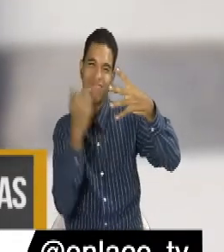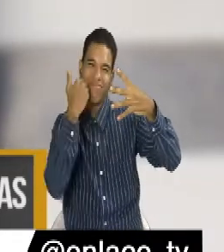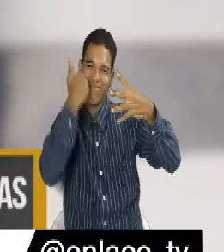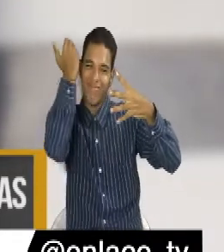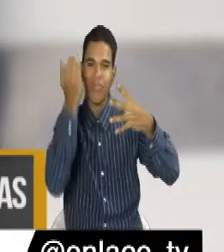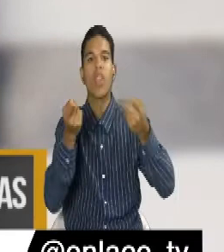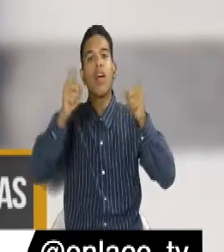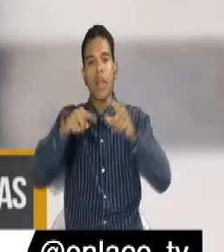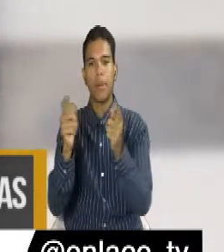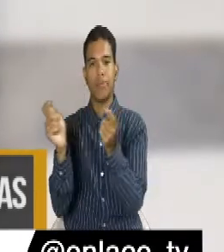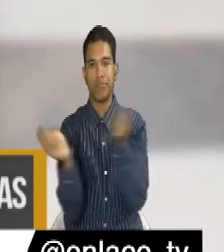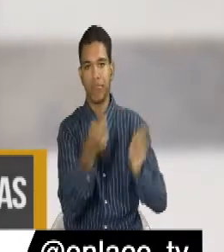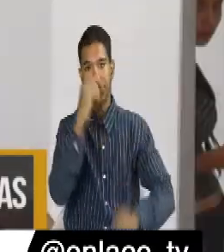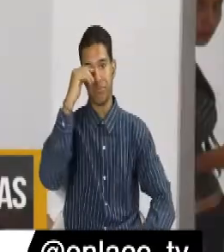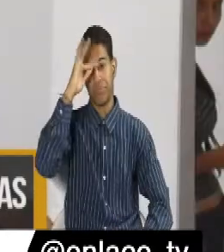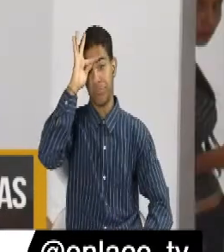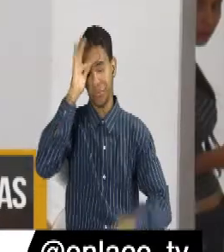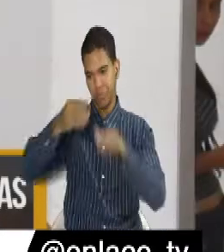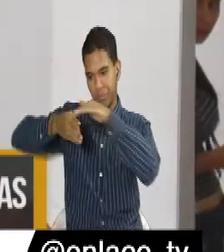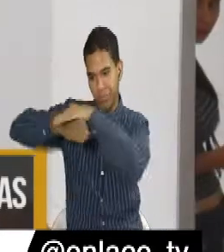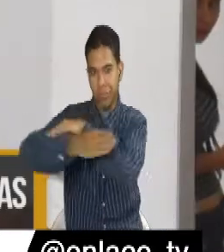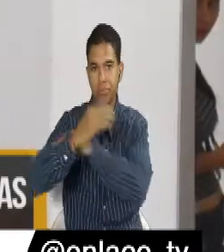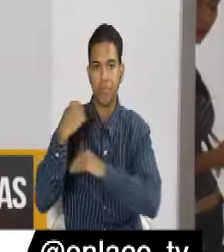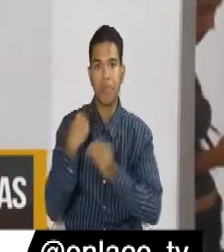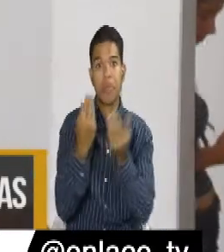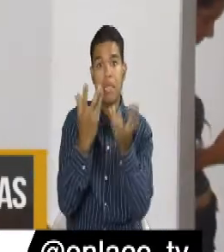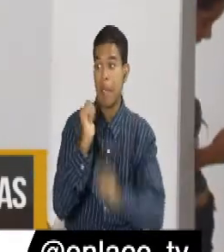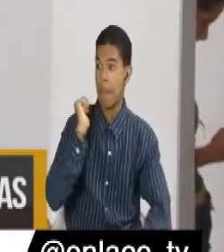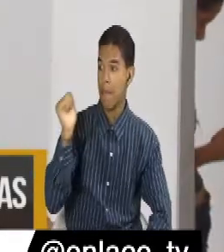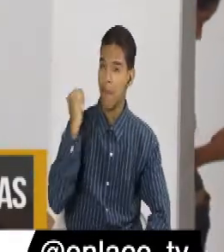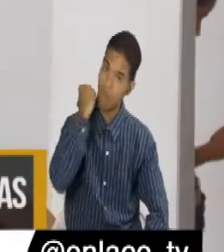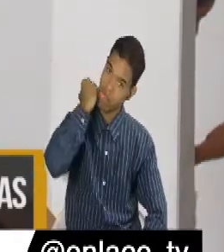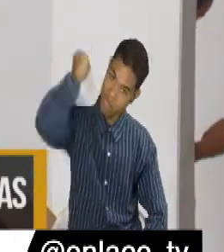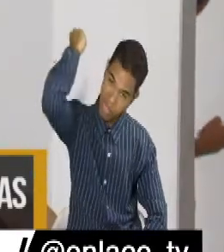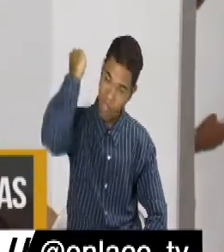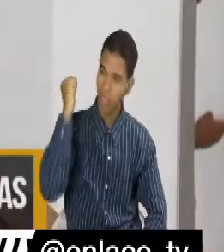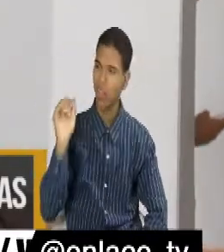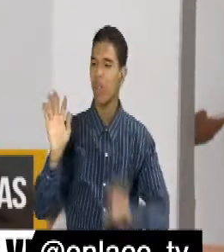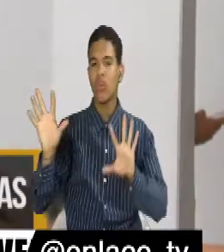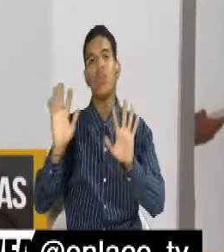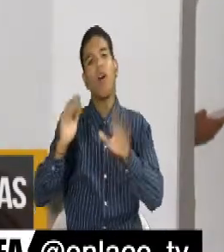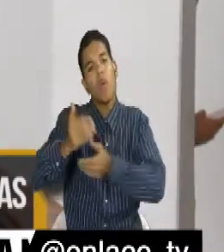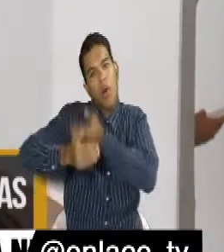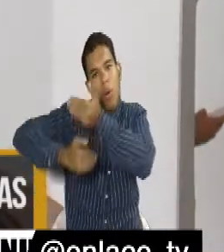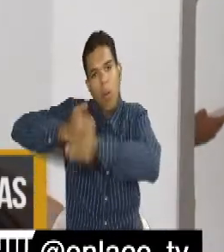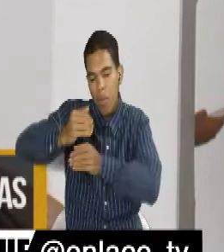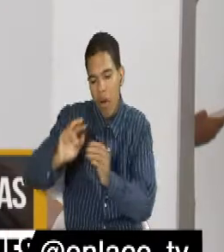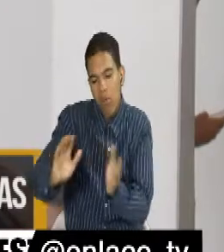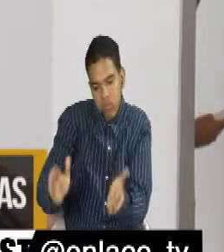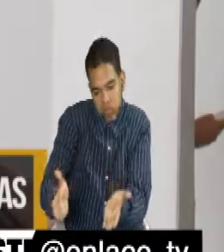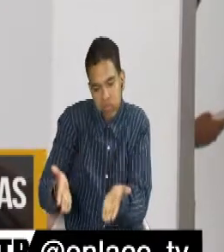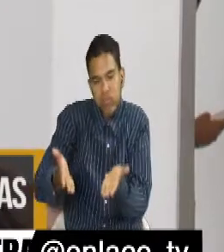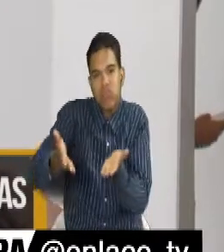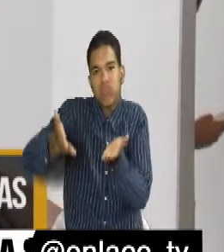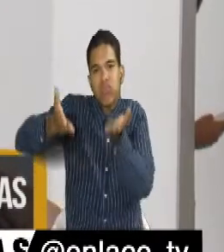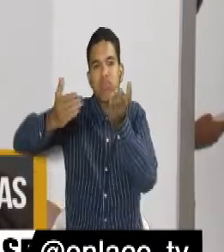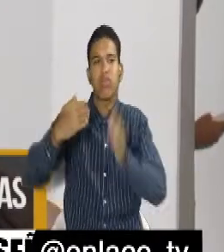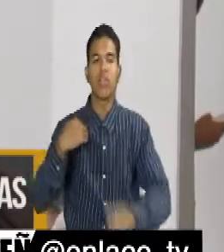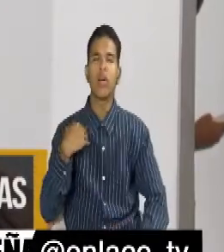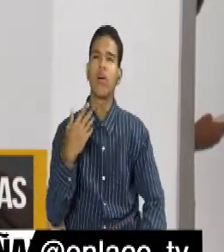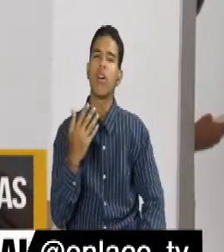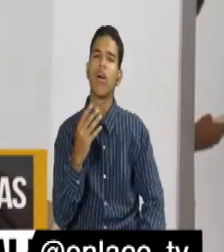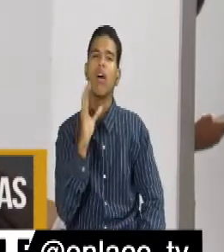de suicidio. También se encuentra en recuperación, tiene un día de evolución y asimismo tenemos 3 casos más de intentos suicidas. Uno